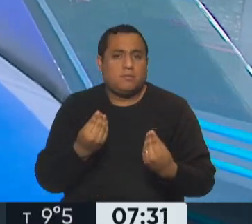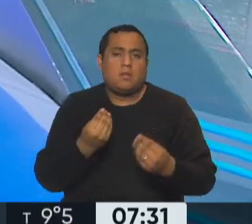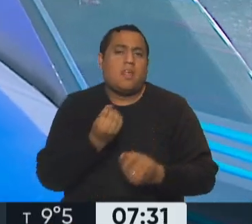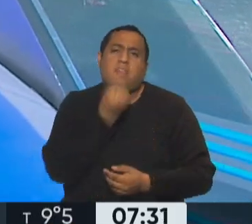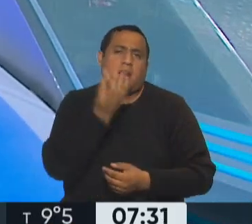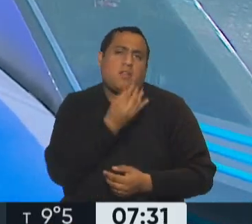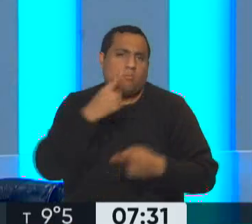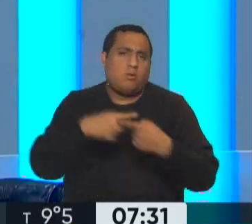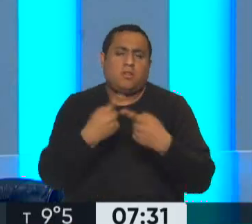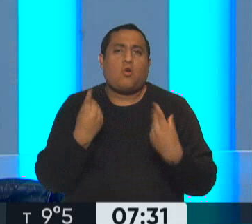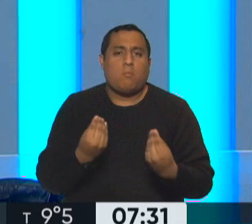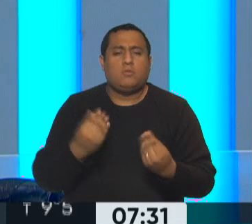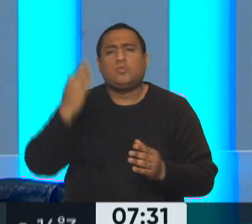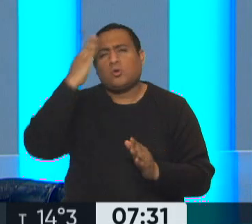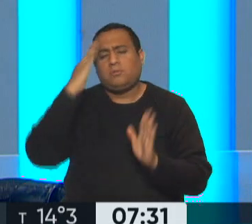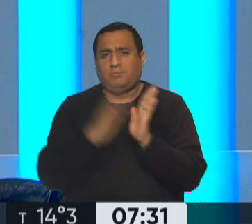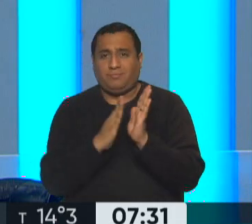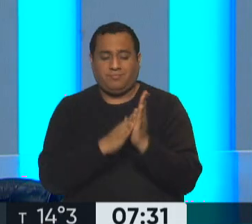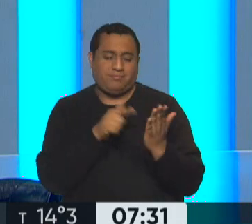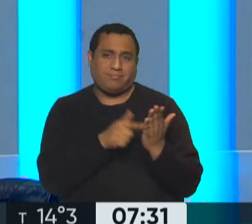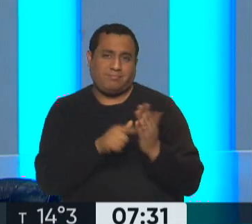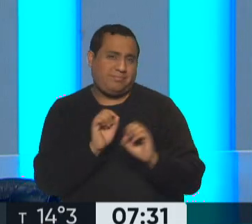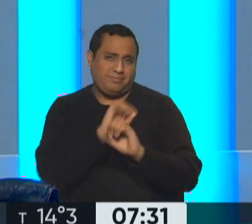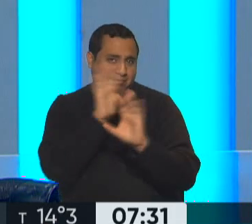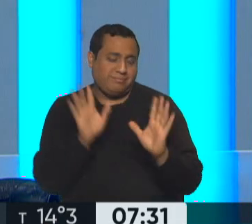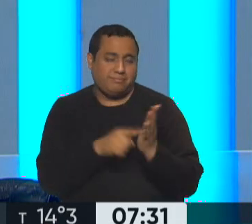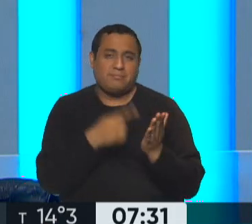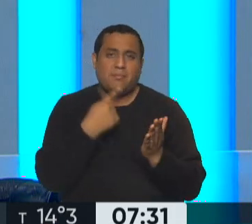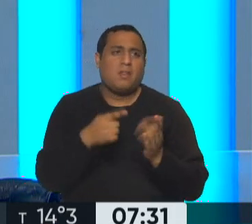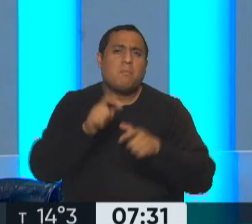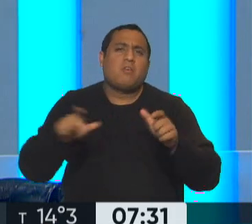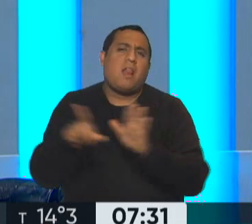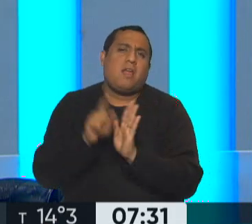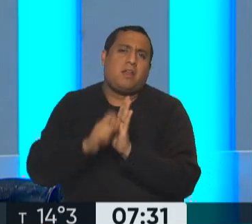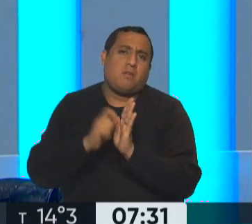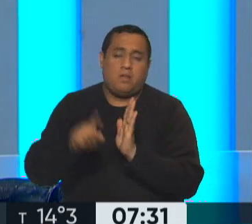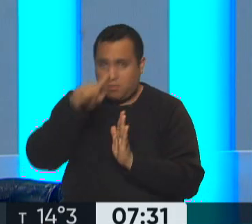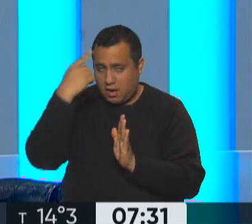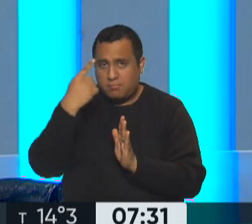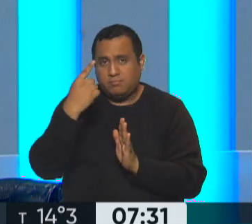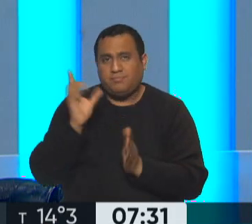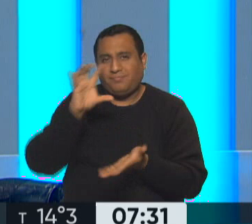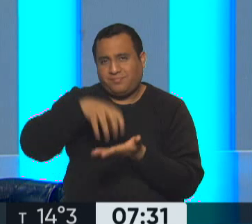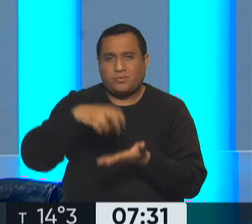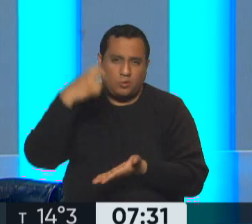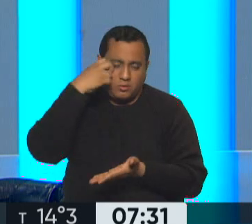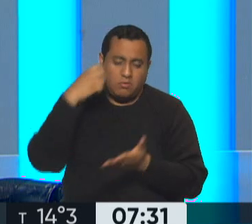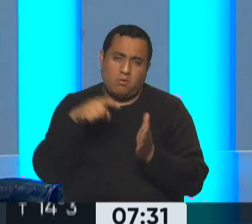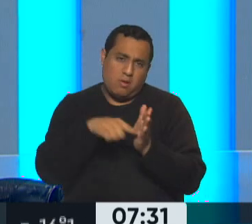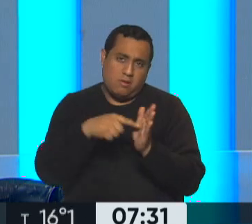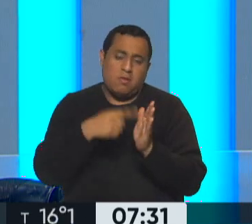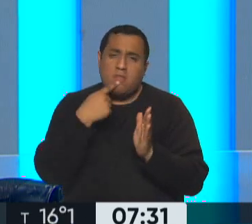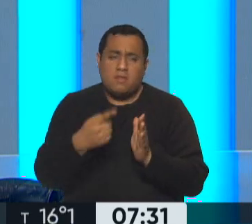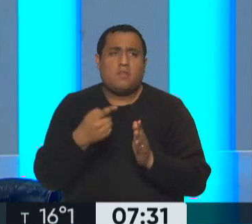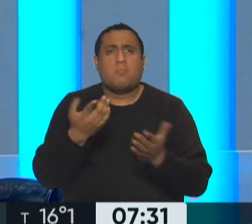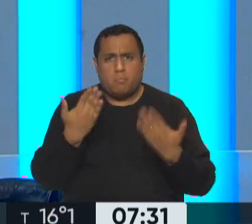la constitución es muy clara respecto a la posibilidad que tienen los legisladores nacionales que tiene el parlamento nacional de iniciar una causa de juicio